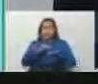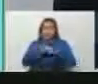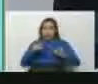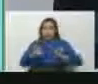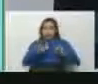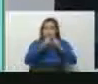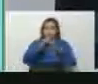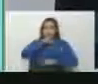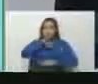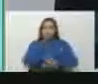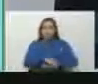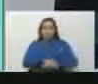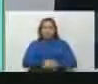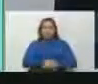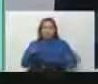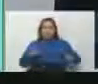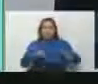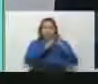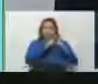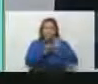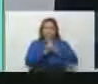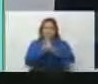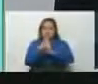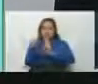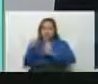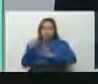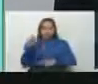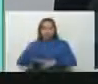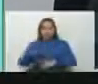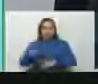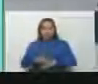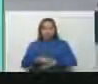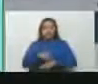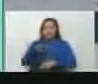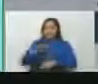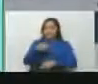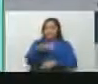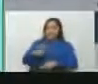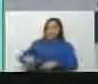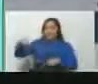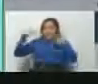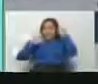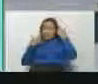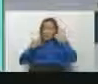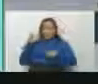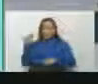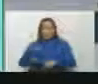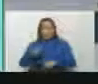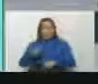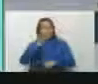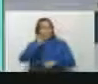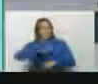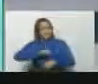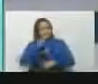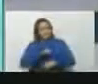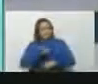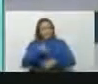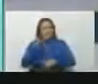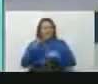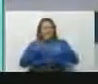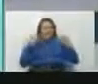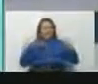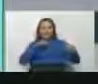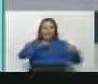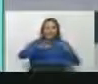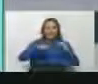la historia. Y en ese reencuentro los símbolos juegan un papel importante. Y el presidente Hugo Chávez jugó un papel importantísimo para reencontrarnos con la